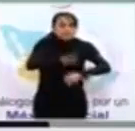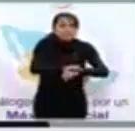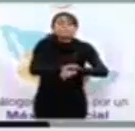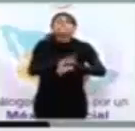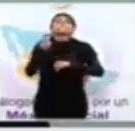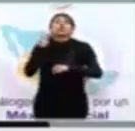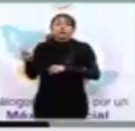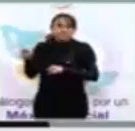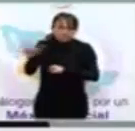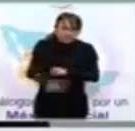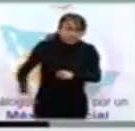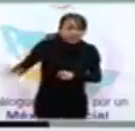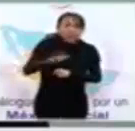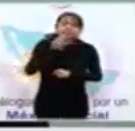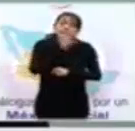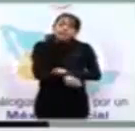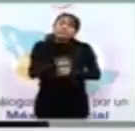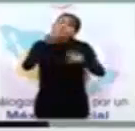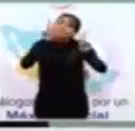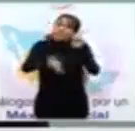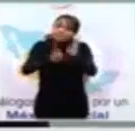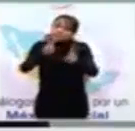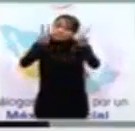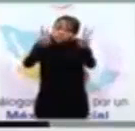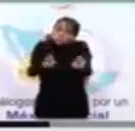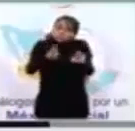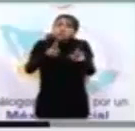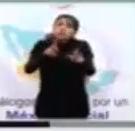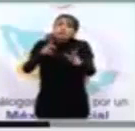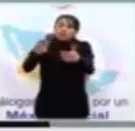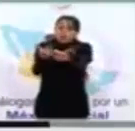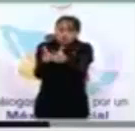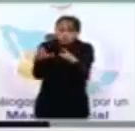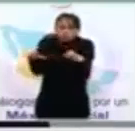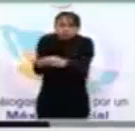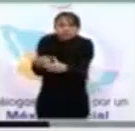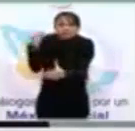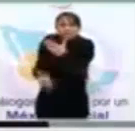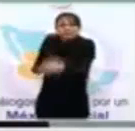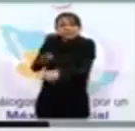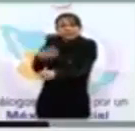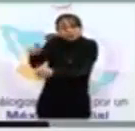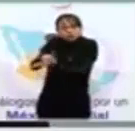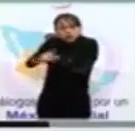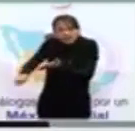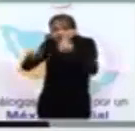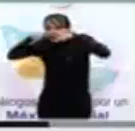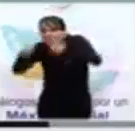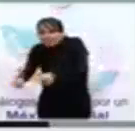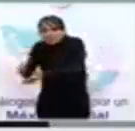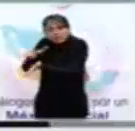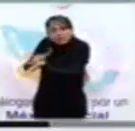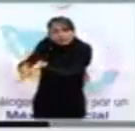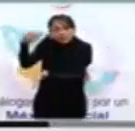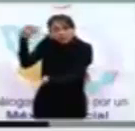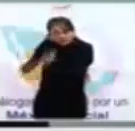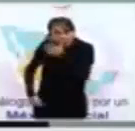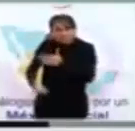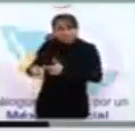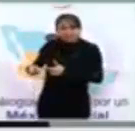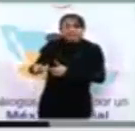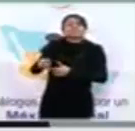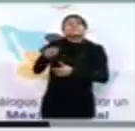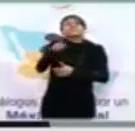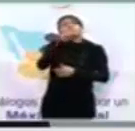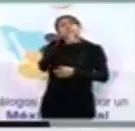temas de atención a grupos en situación de vulnerabilidad, la seguridad pública, justicia y participación ciudadana, y cerramos